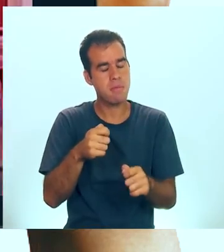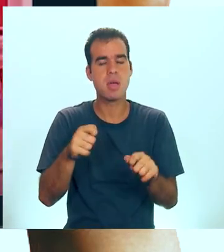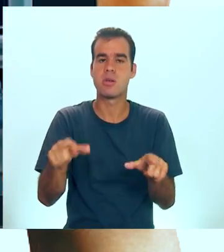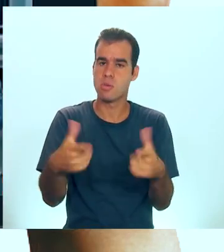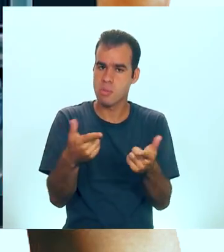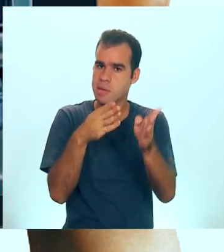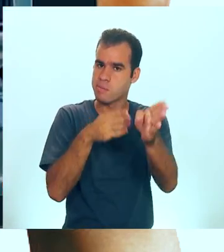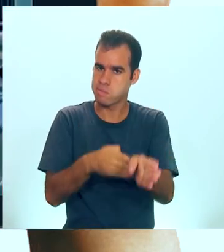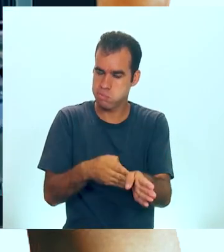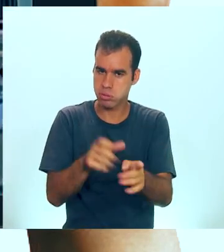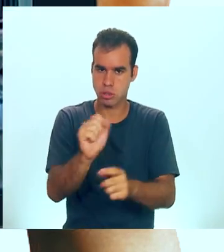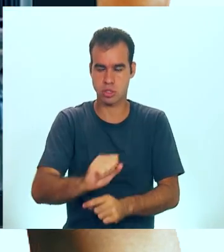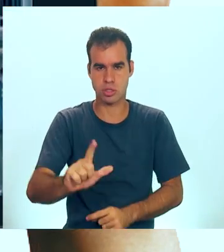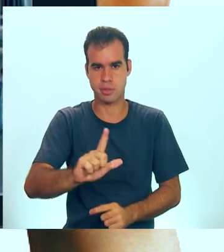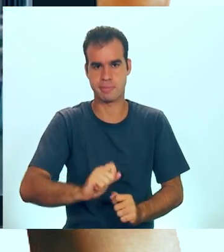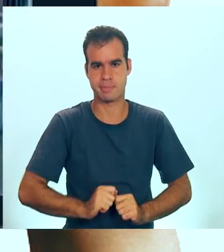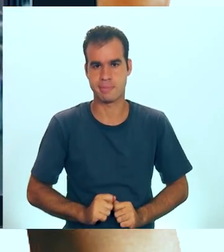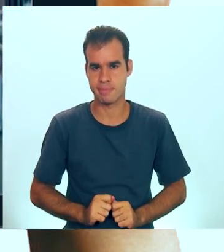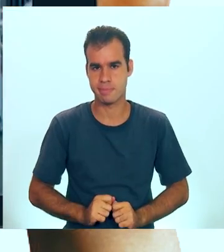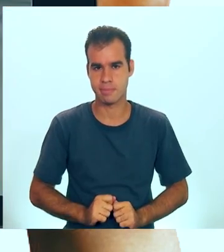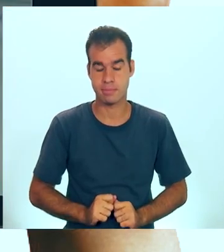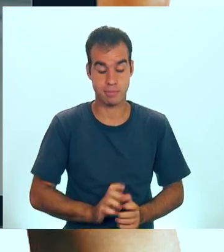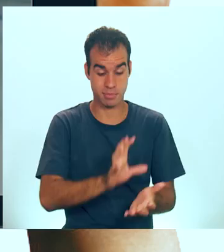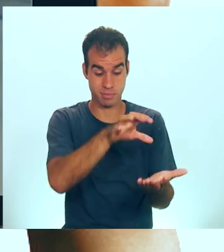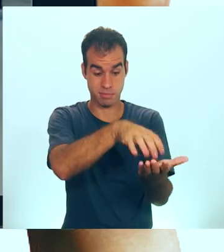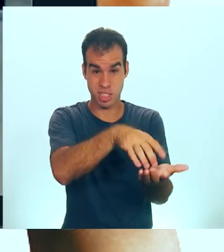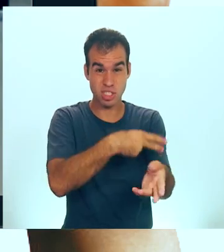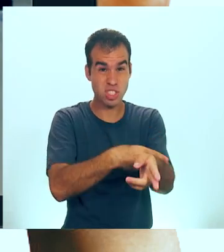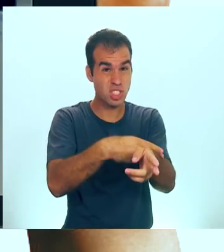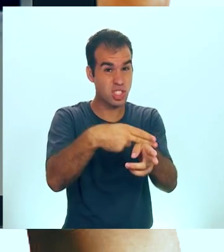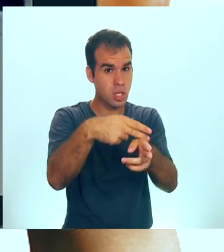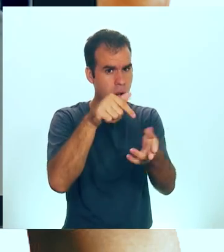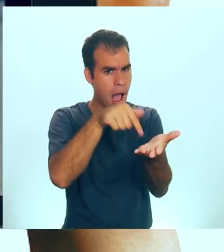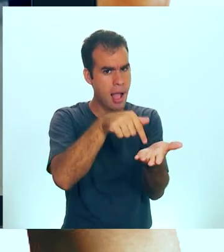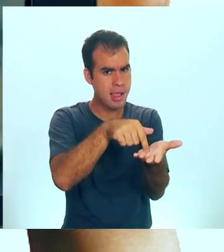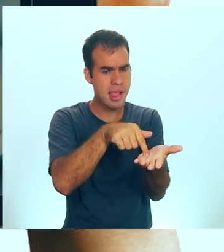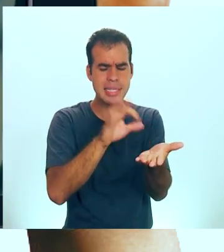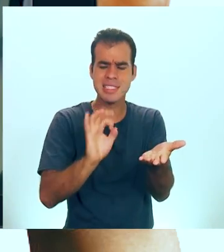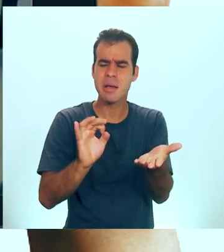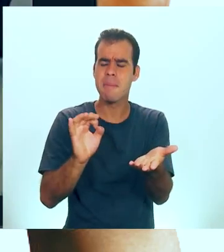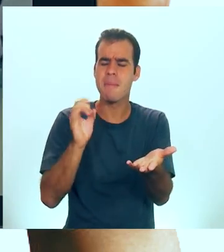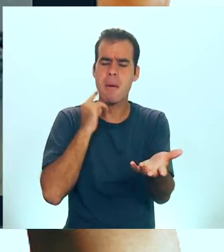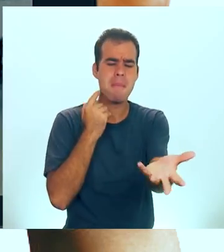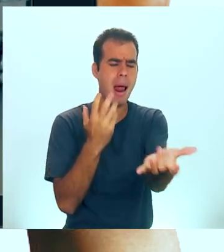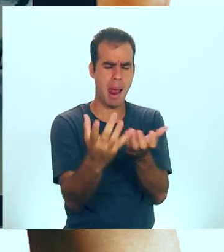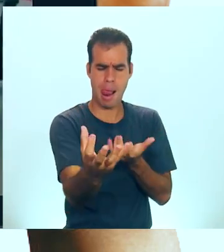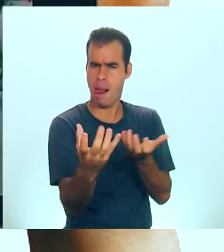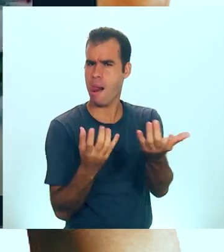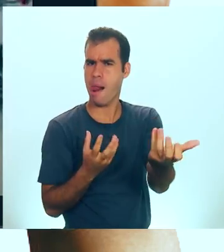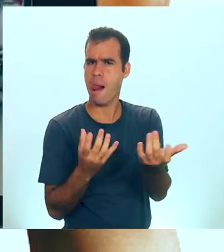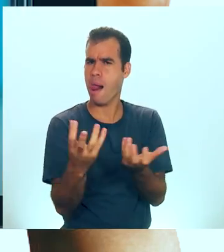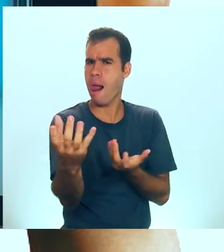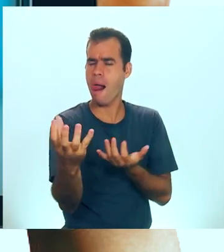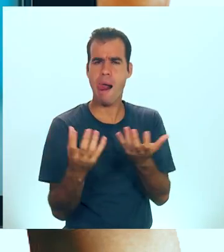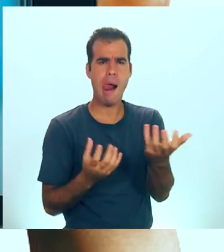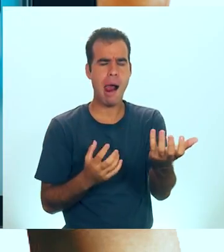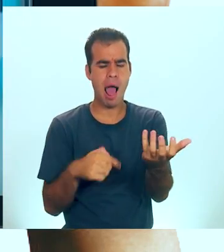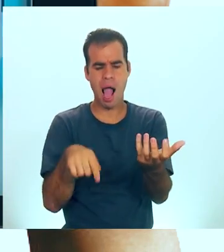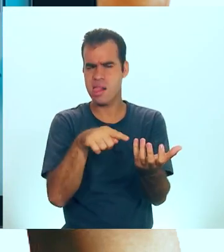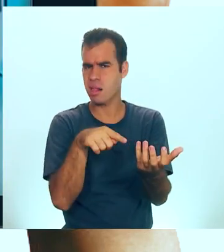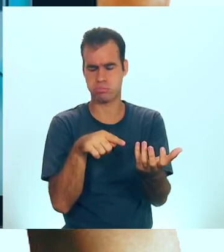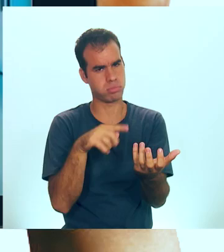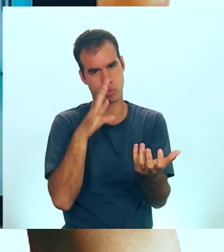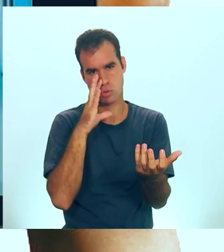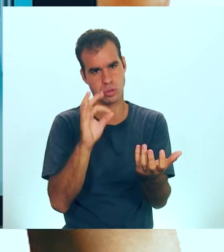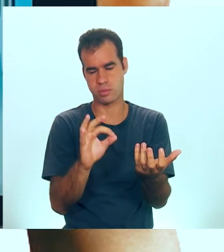pandemia. Ya el centro histórico de la urbe no tiene el característico bullicio ni la presencia de la población en sus calles, paseos